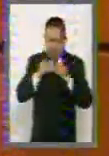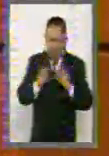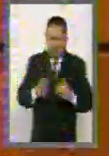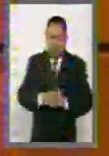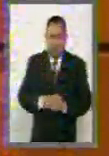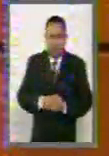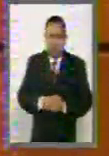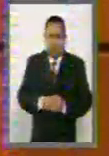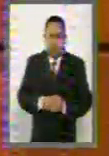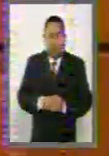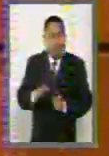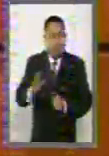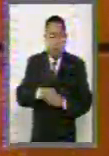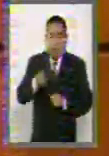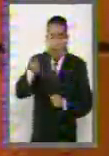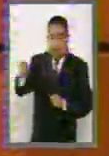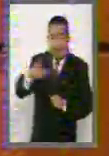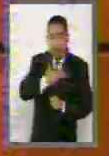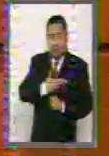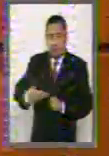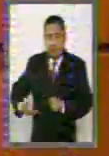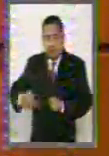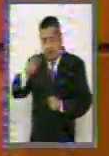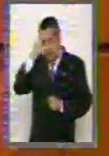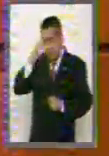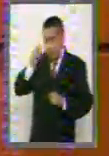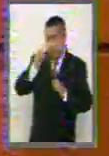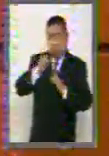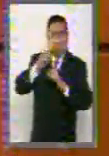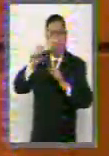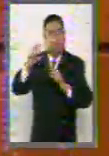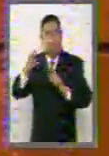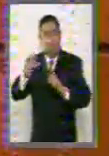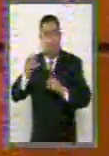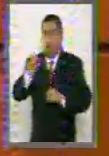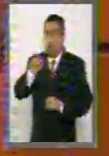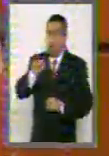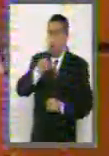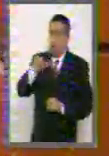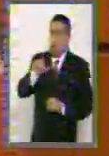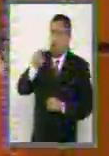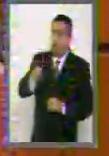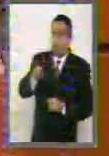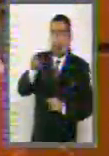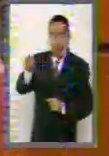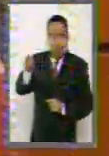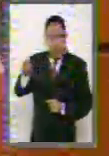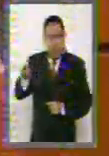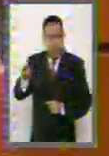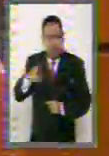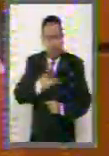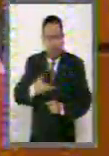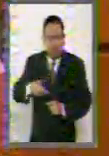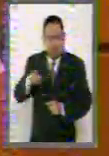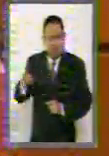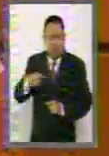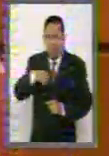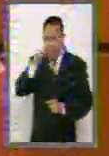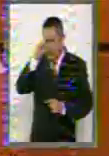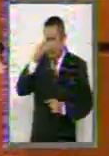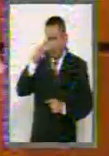Porque la visión del presidente de la República sobre la Suprema Corte de Justicia es